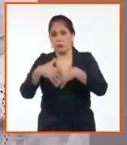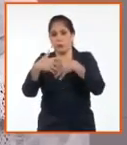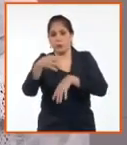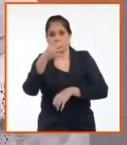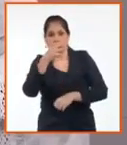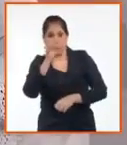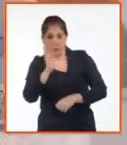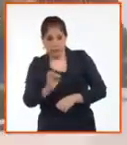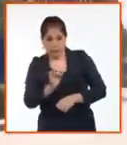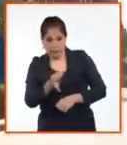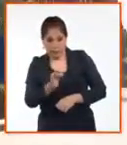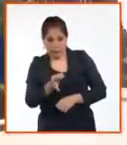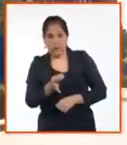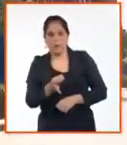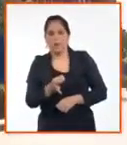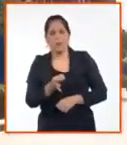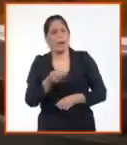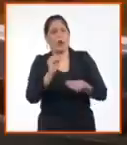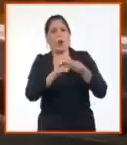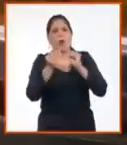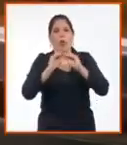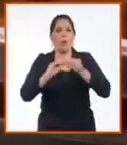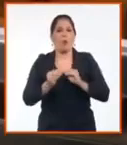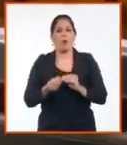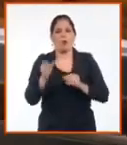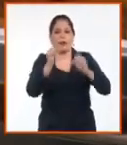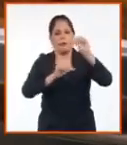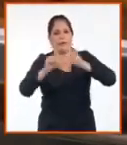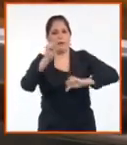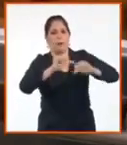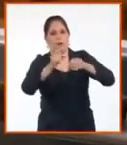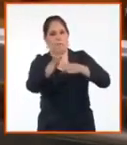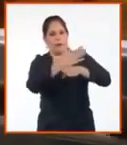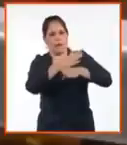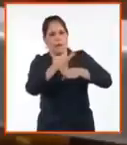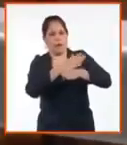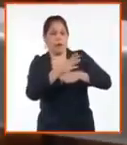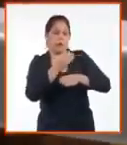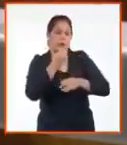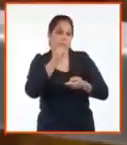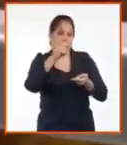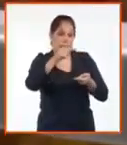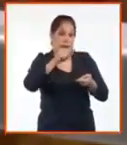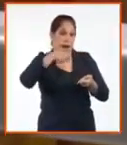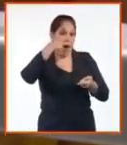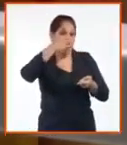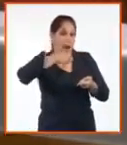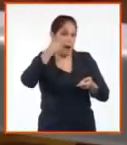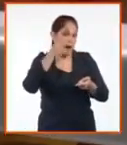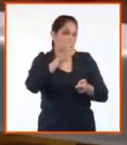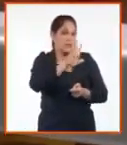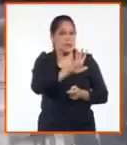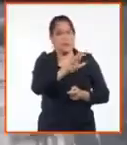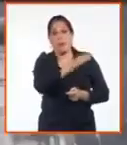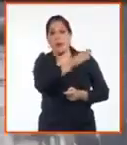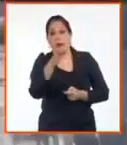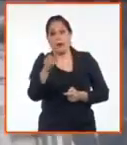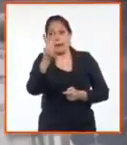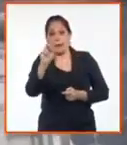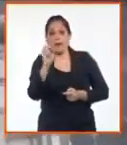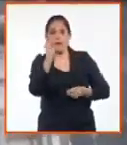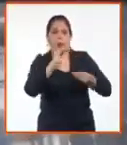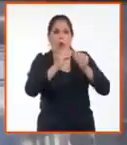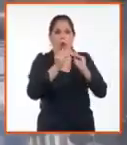tiene muchos componentes en su formulación que pueden estar entre 5 y hasta 20 componentes